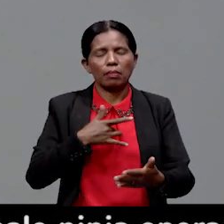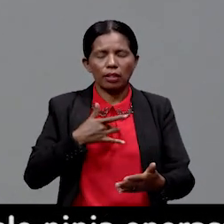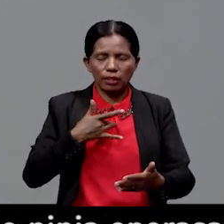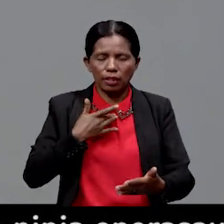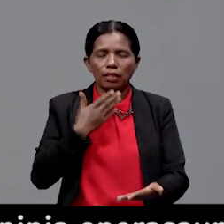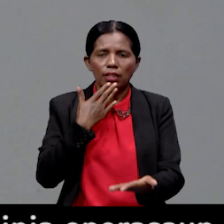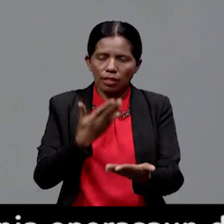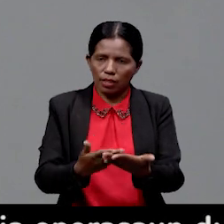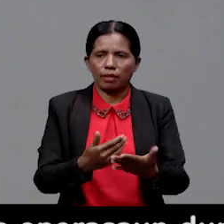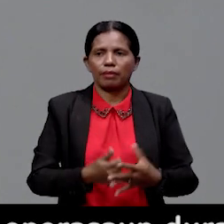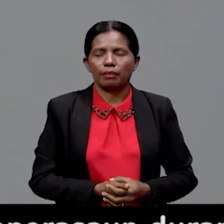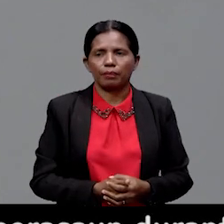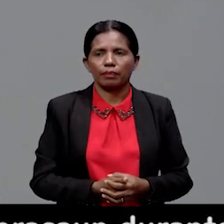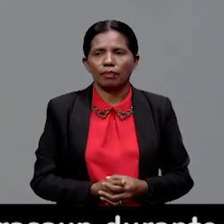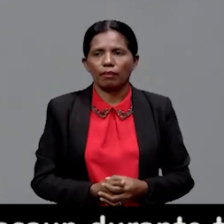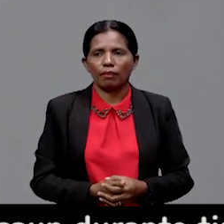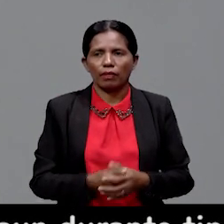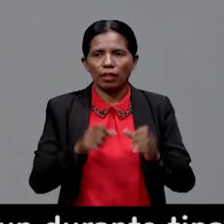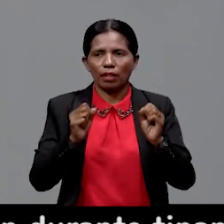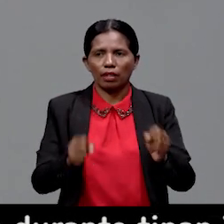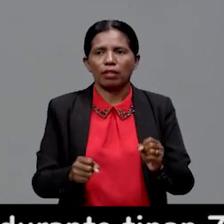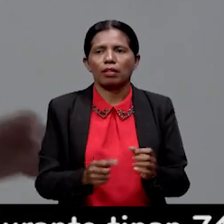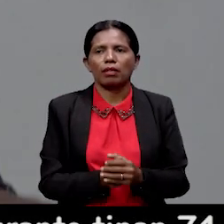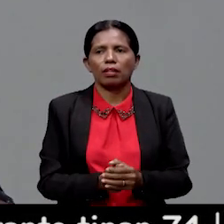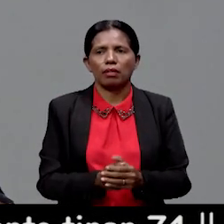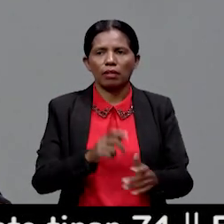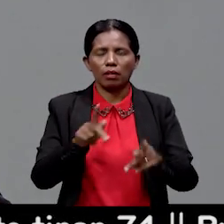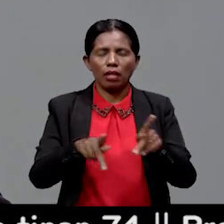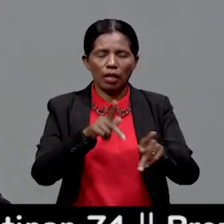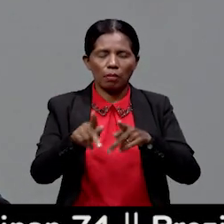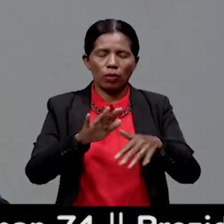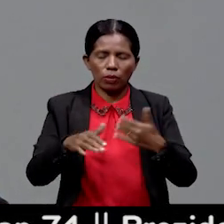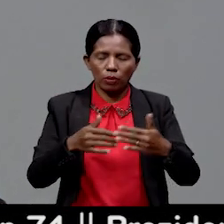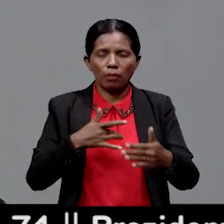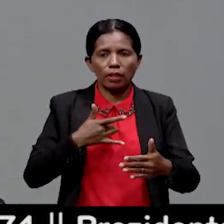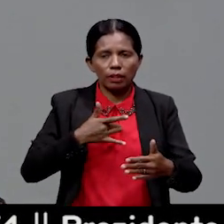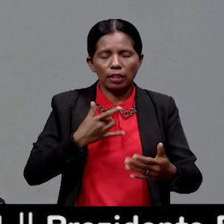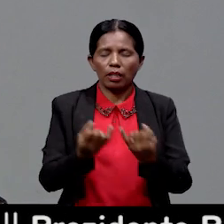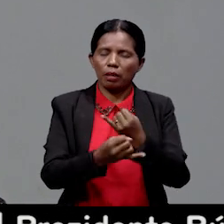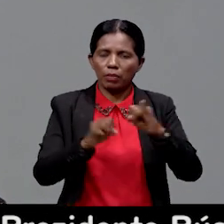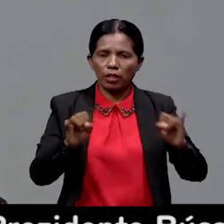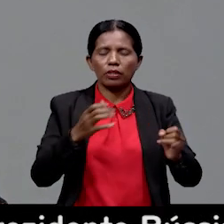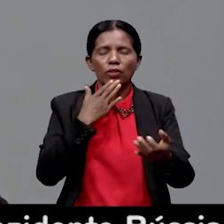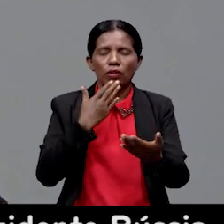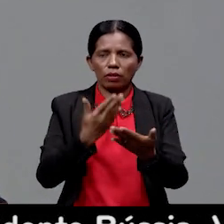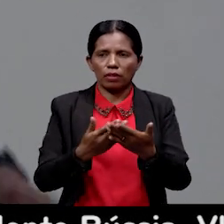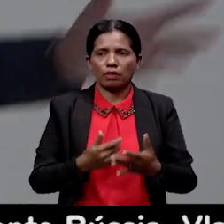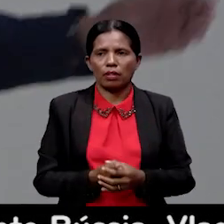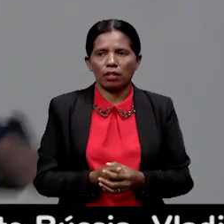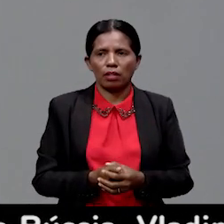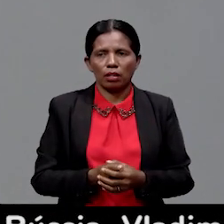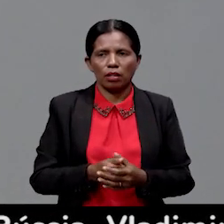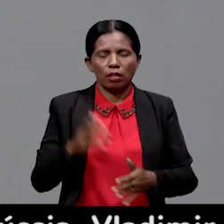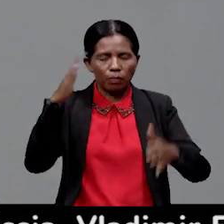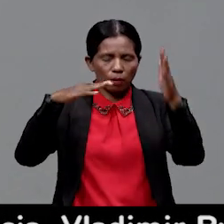de ley. Se ha hecho la parte de la ley, pues ni la cosa, poco en el presente y un conani de ley. Ni los problemas políticos